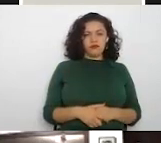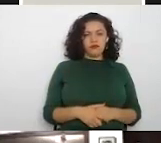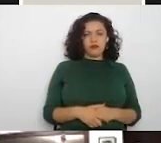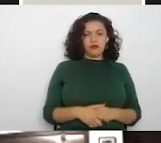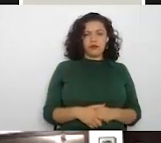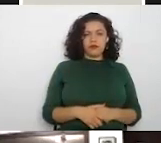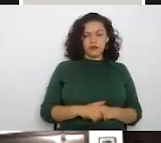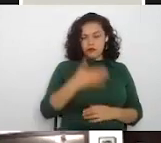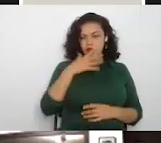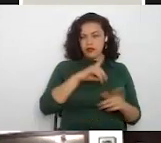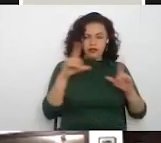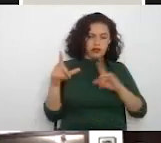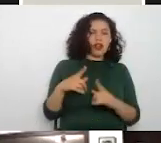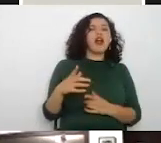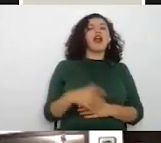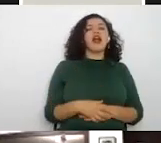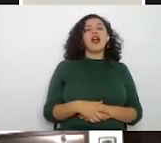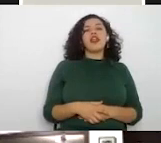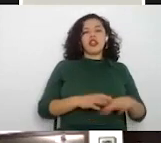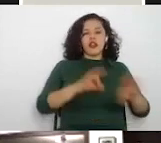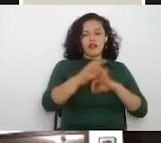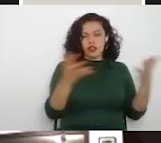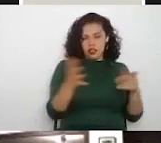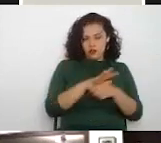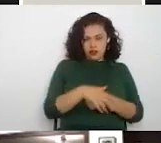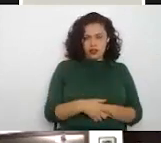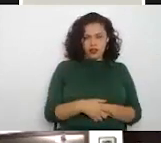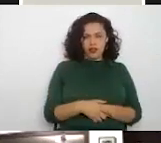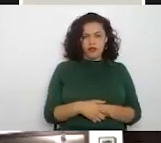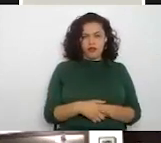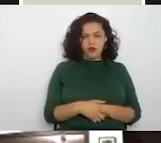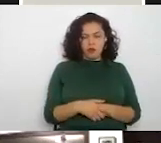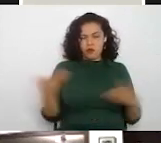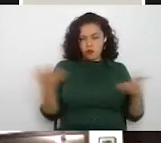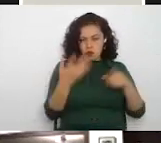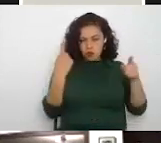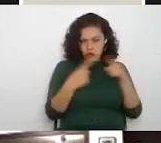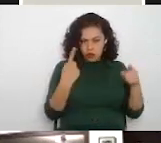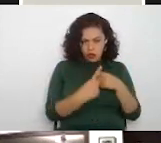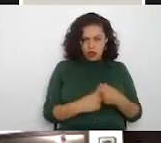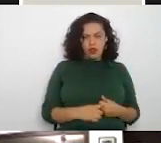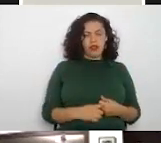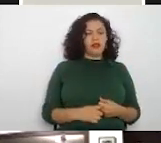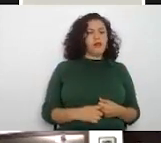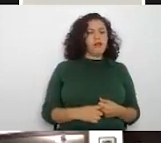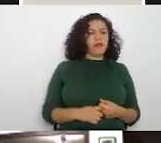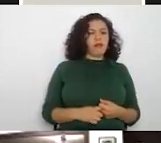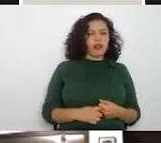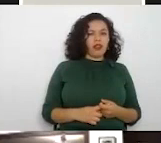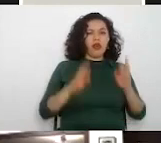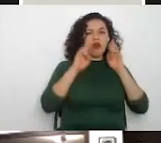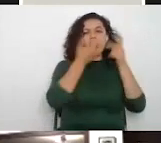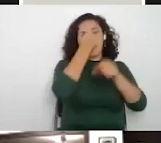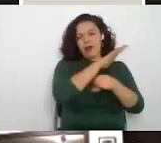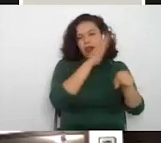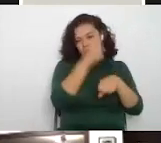Sí se me adelantó. Estamos aquí. ¿Qué trabajo se hace? Y ahora sí, el siguiente es, ¿quién lo hace? Que son las unidades administrativas que